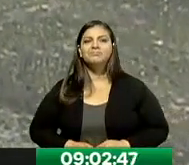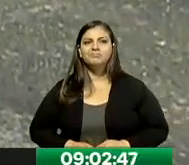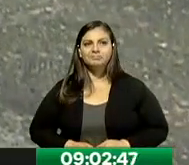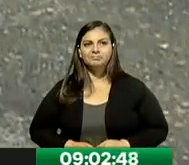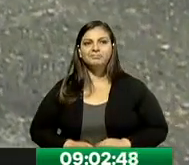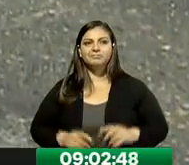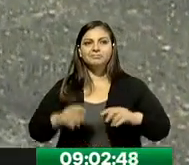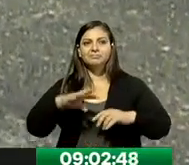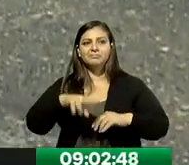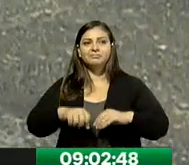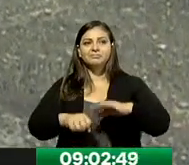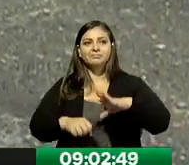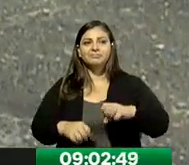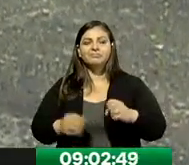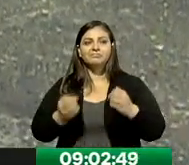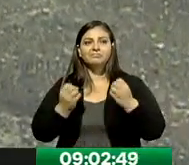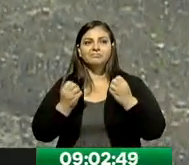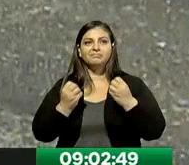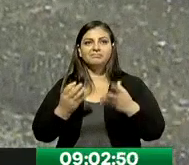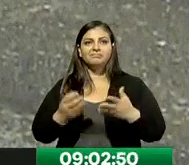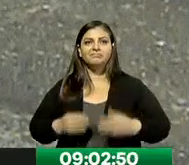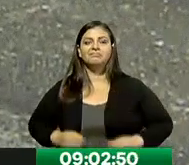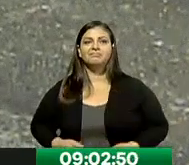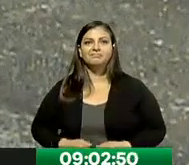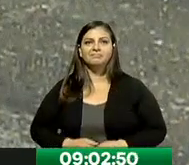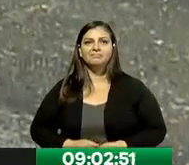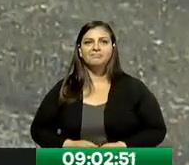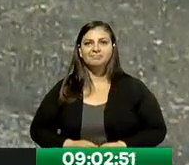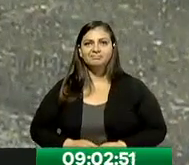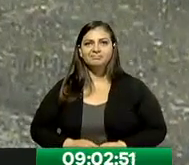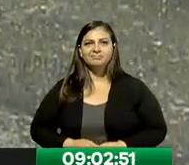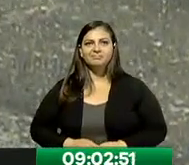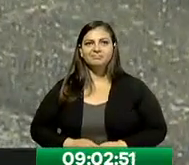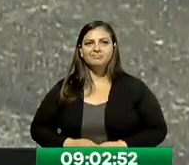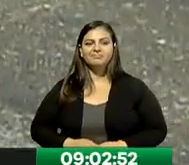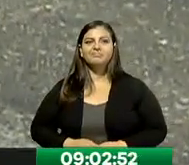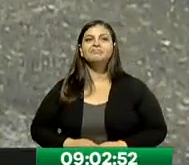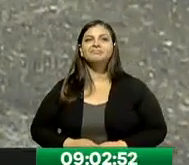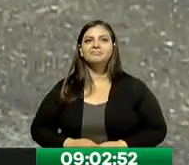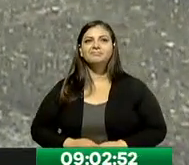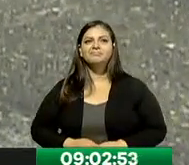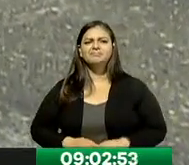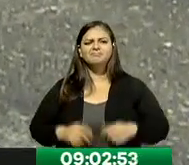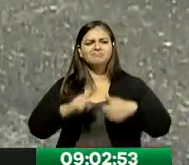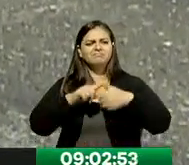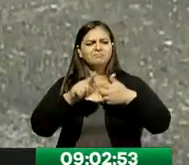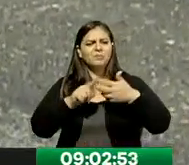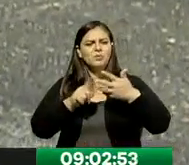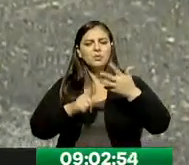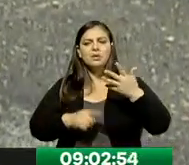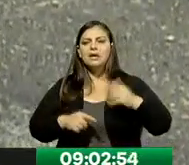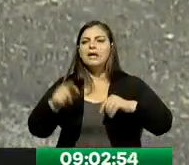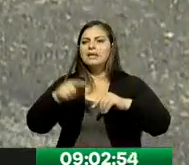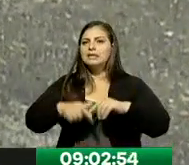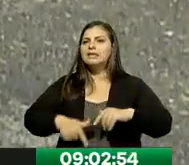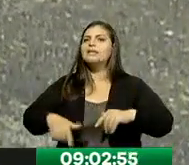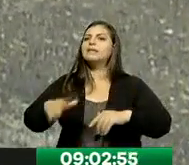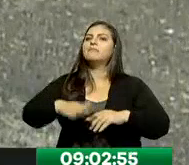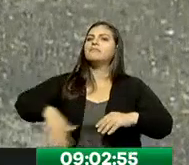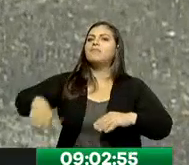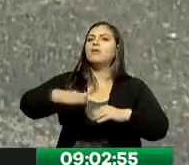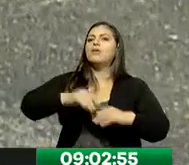robos dicen que se dan aquí en esta comunidad. Cooperativa La